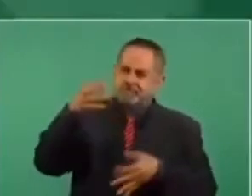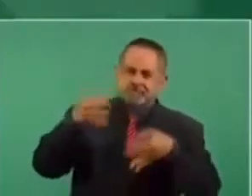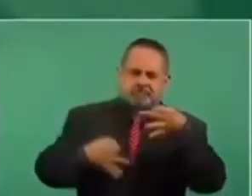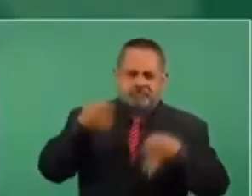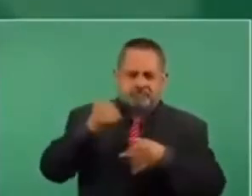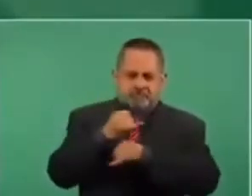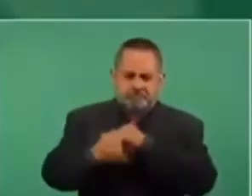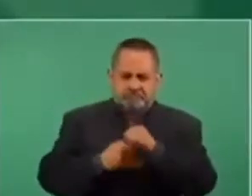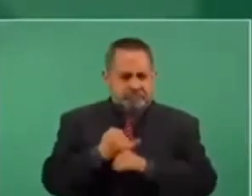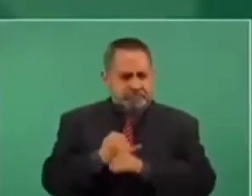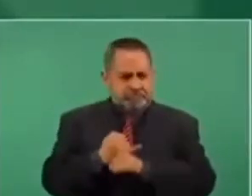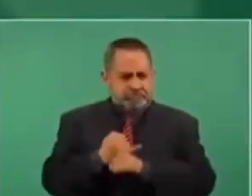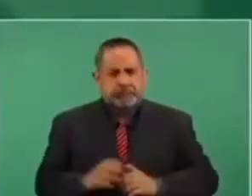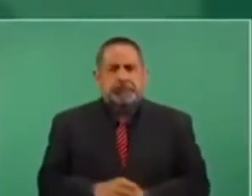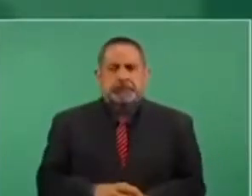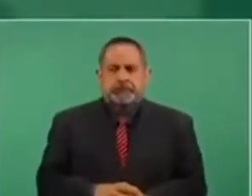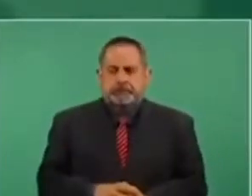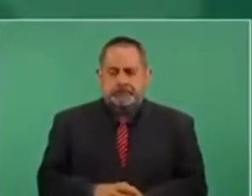tribunales.